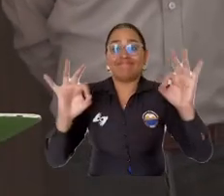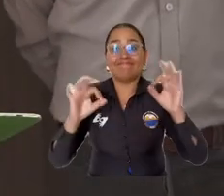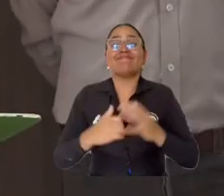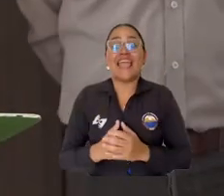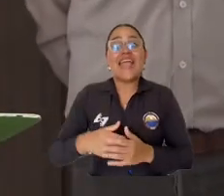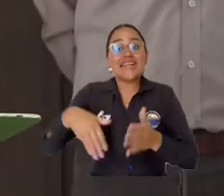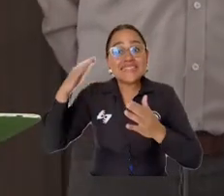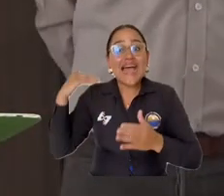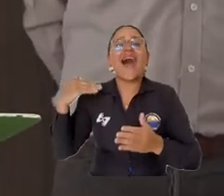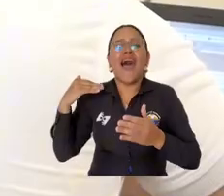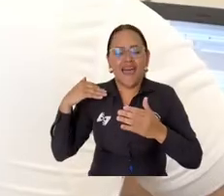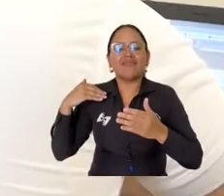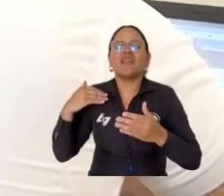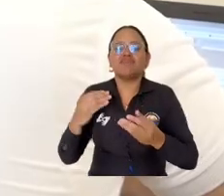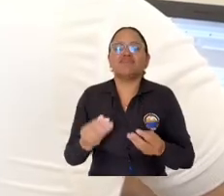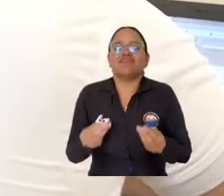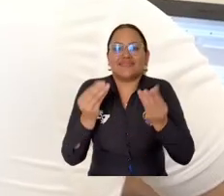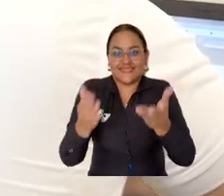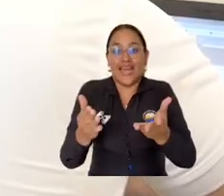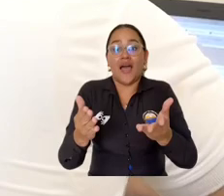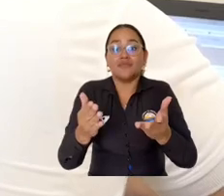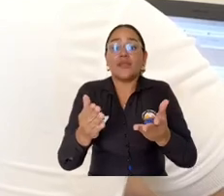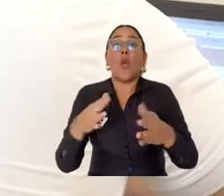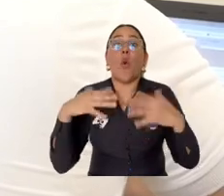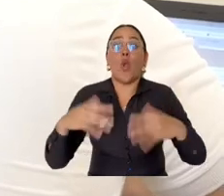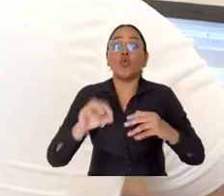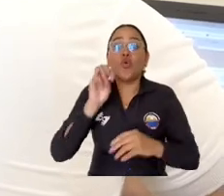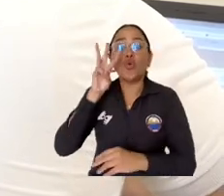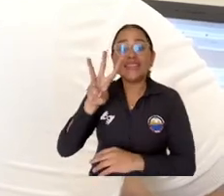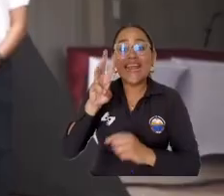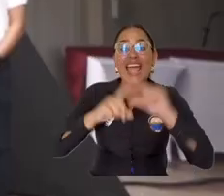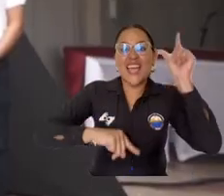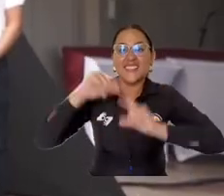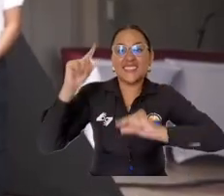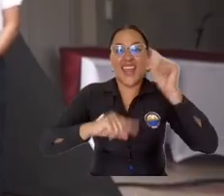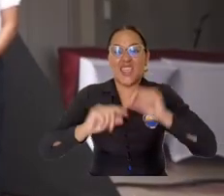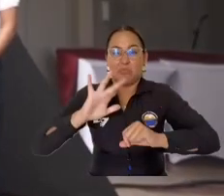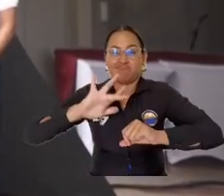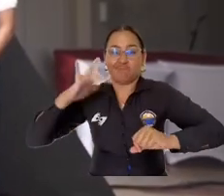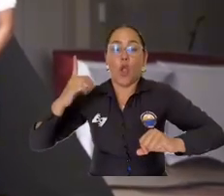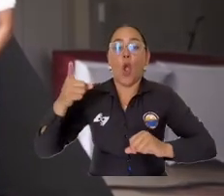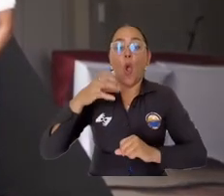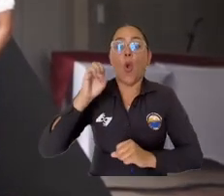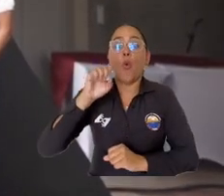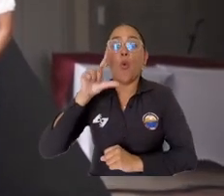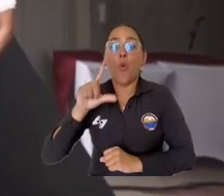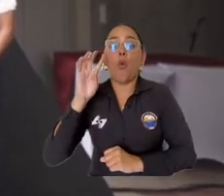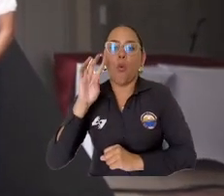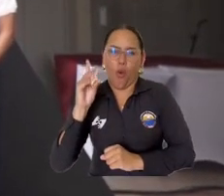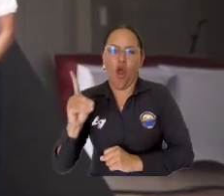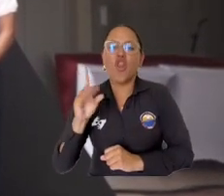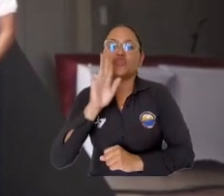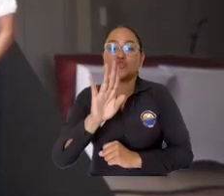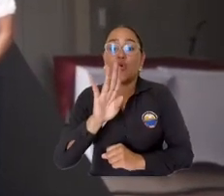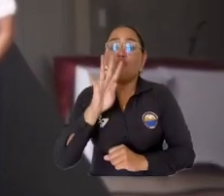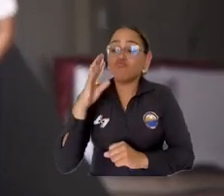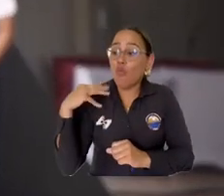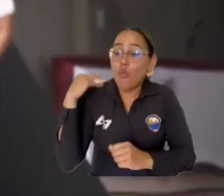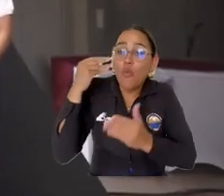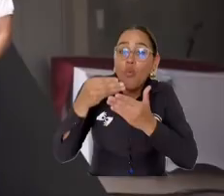de que en 2020 le fuera otorgada por primera vez y en la categoría de 3 estrellas Gold Class por 4